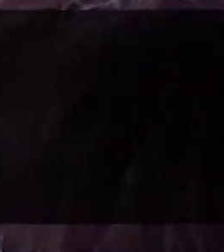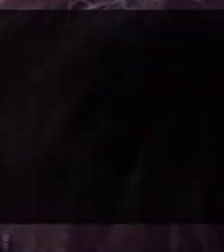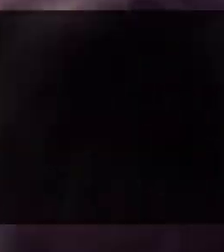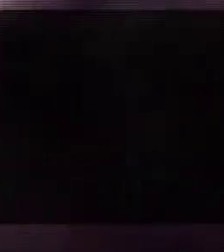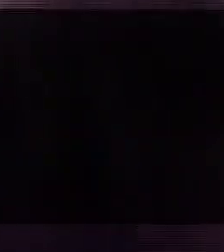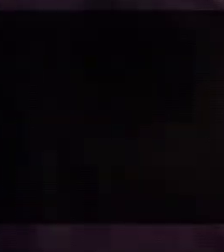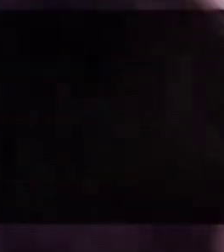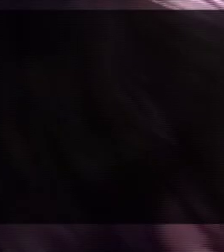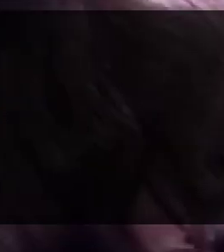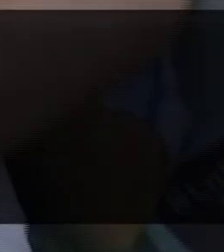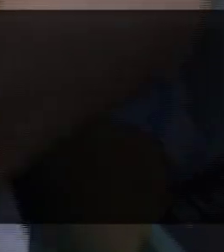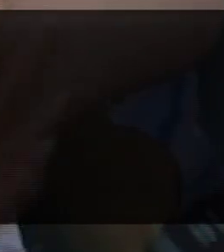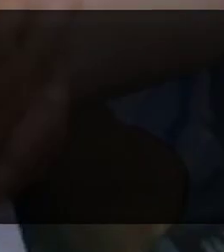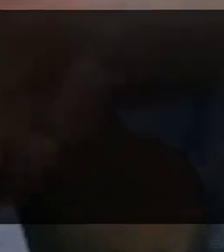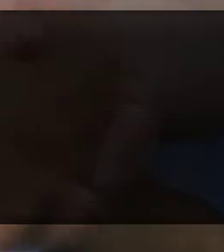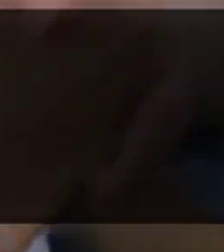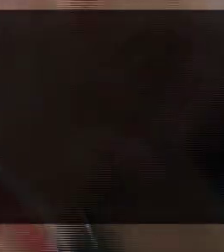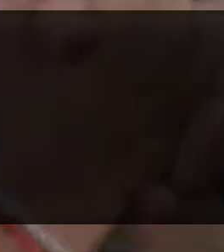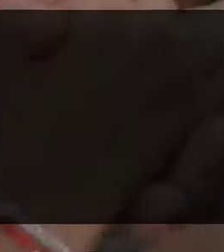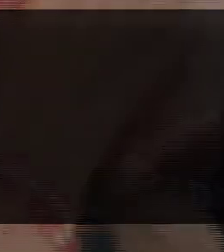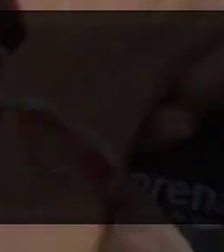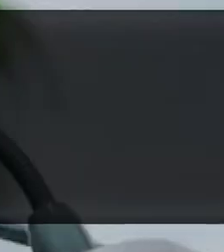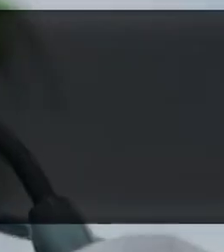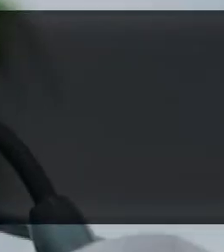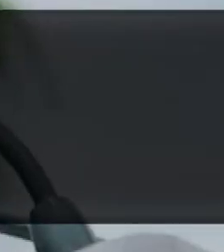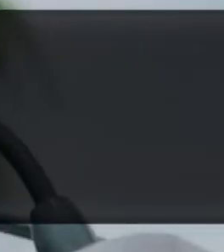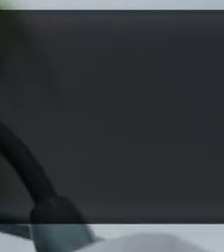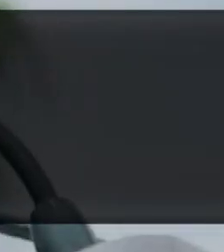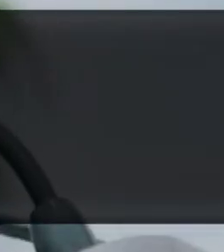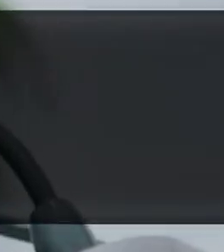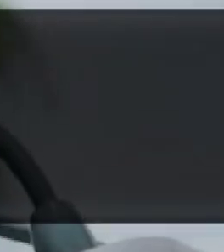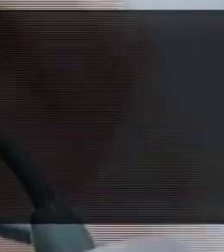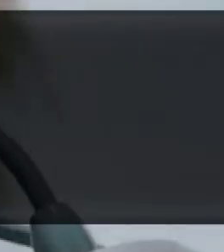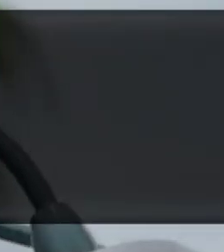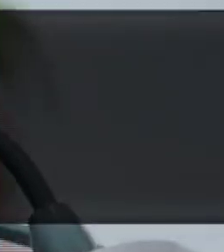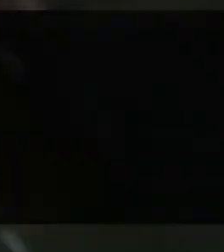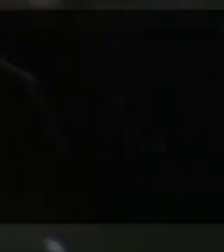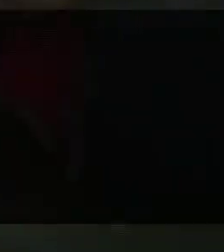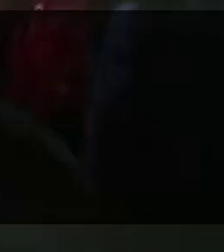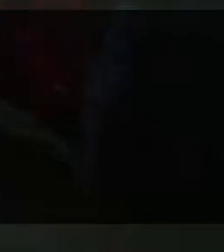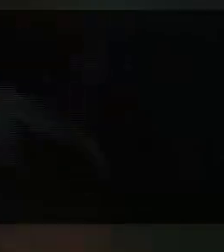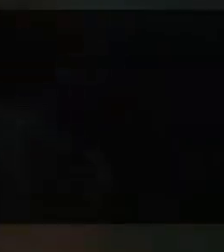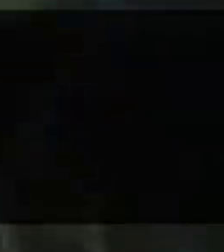la decisión política de remozar los vínculos bilaterales con Estados Unidos.